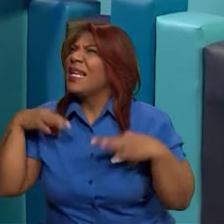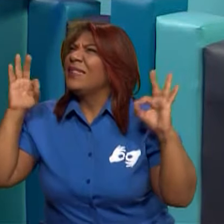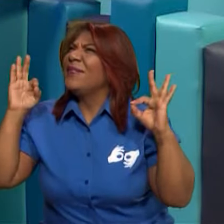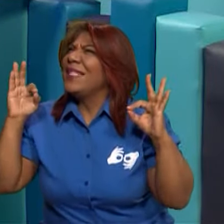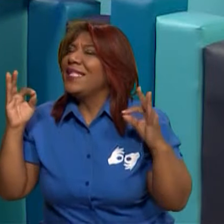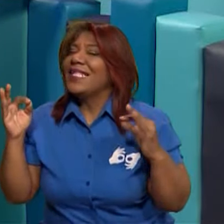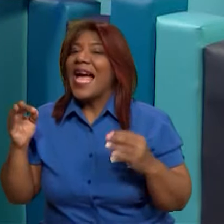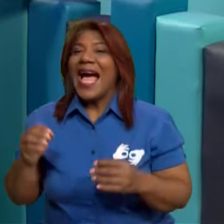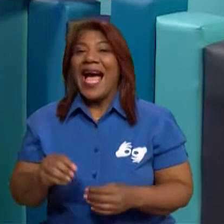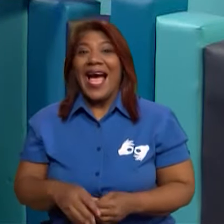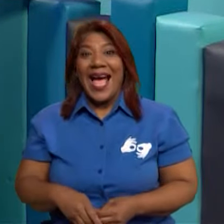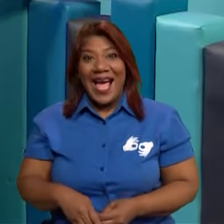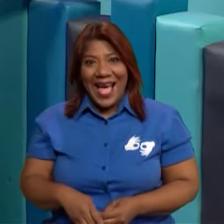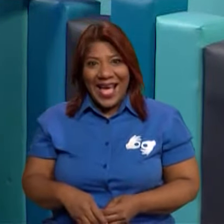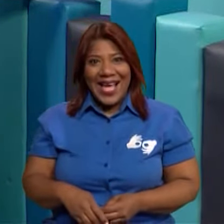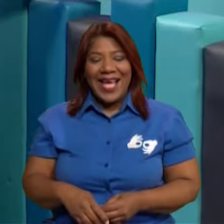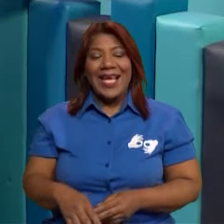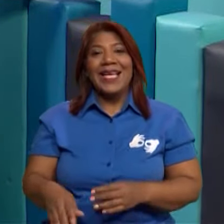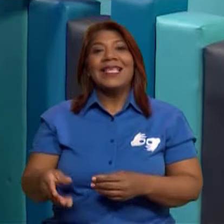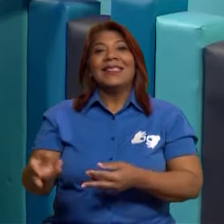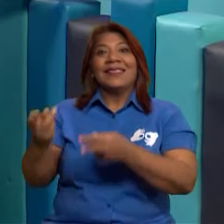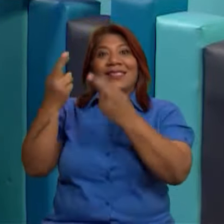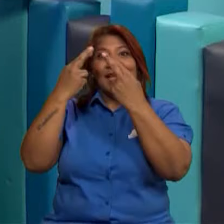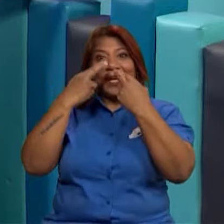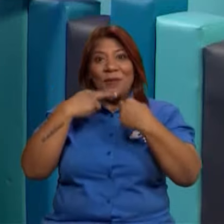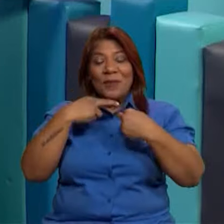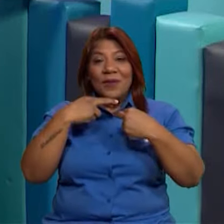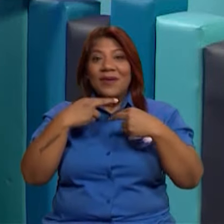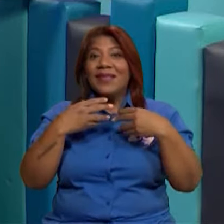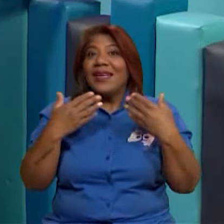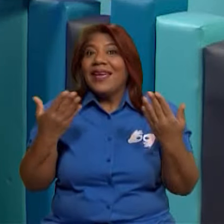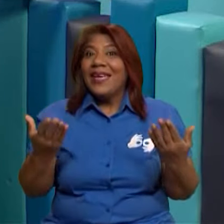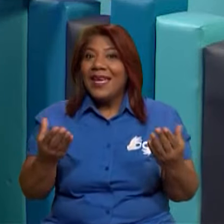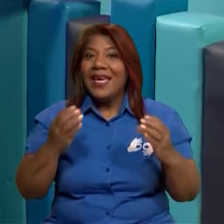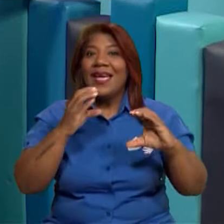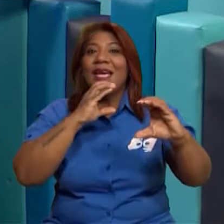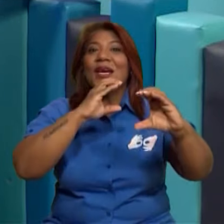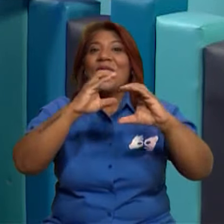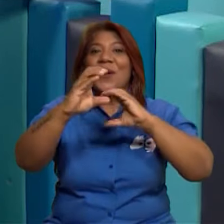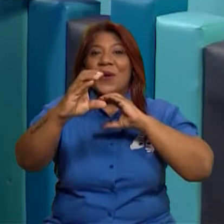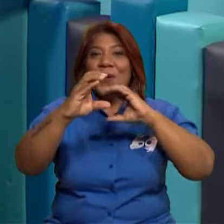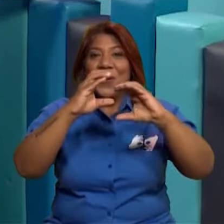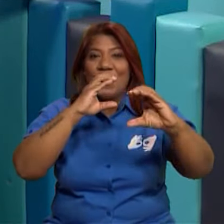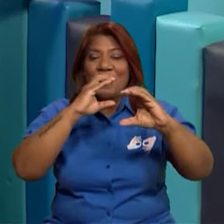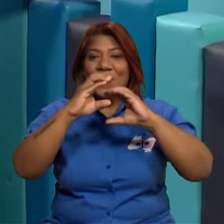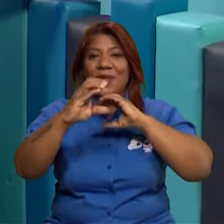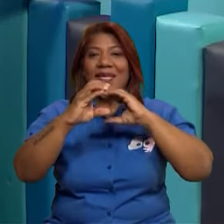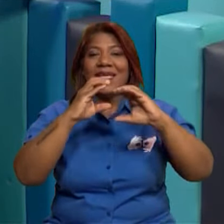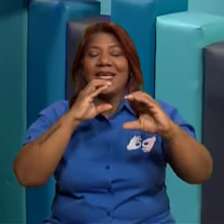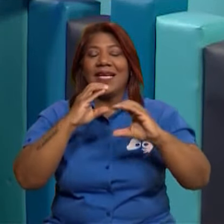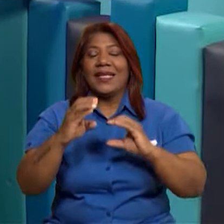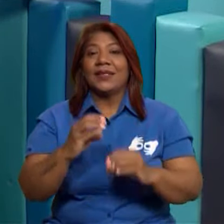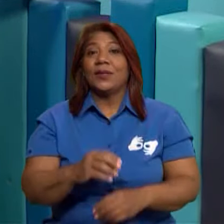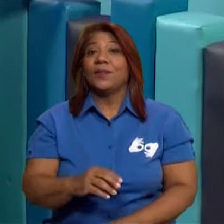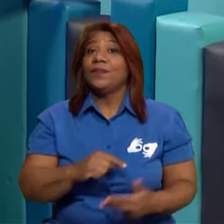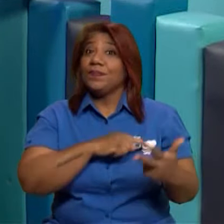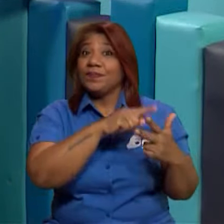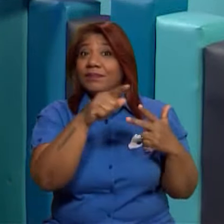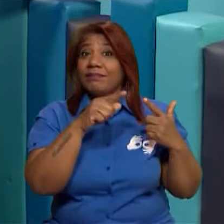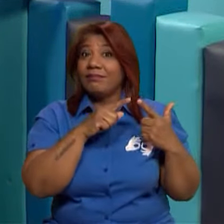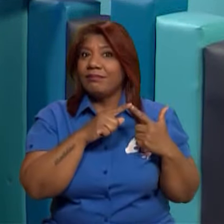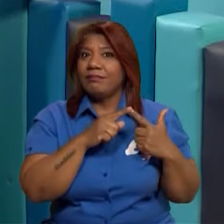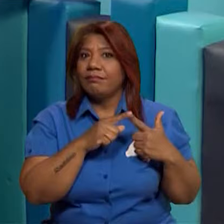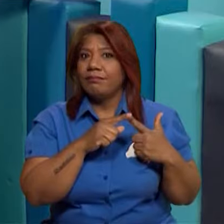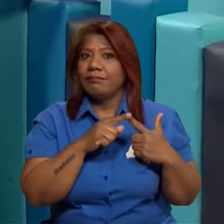manera vas a empezar a conversar. ¿Qué hay que hacer? Ah, conversar. Eso, muy bien. ¿Qué otro hábito hay